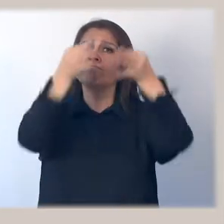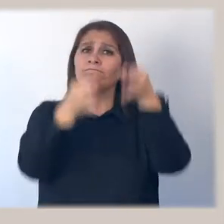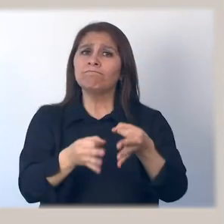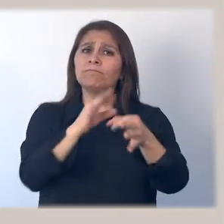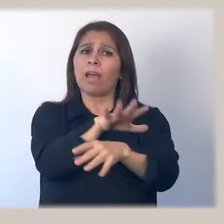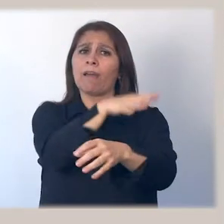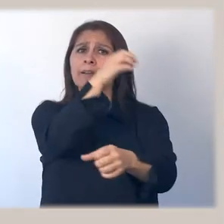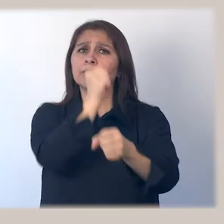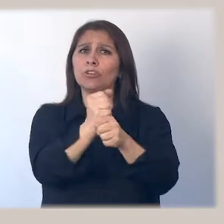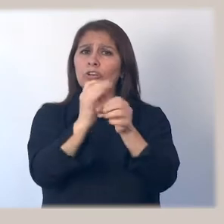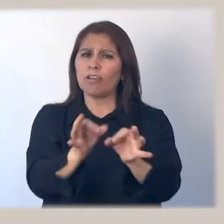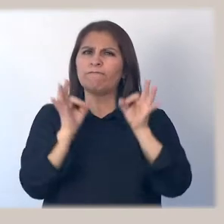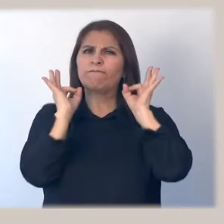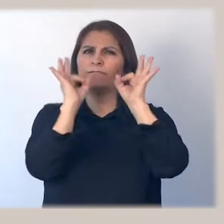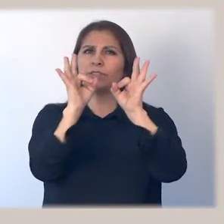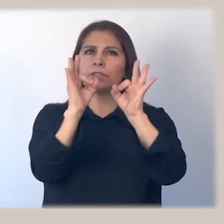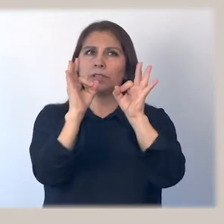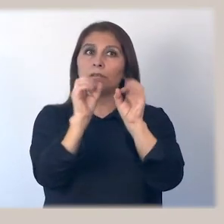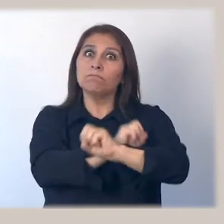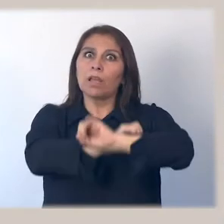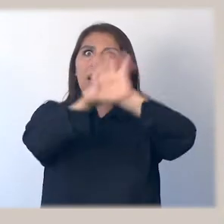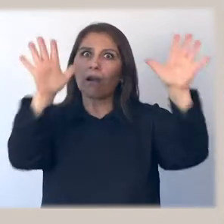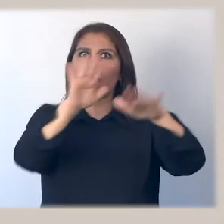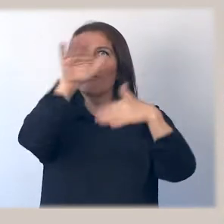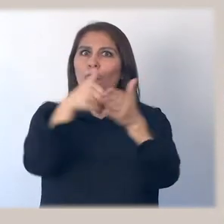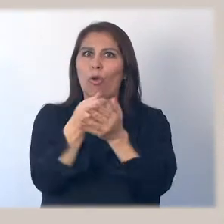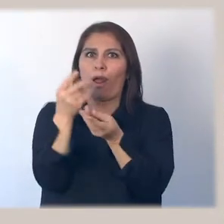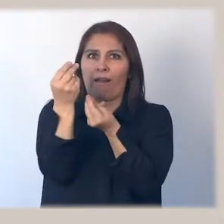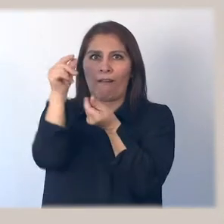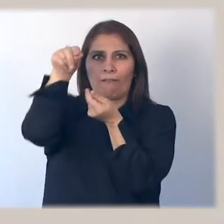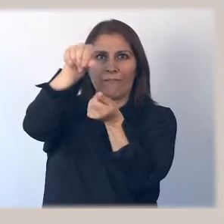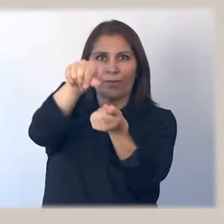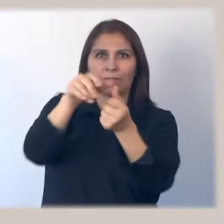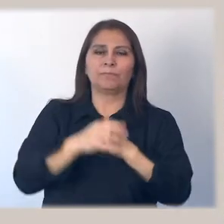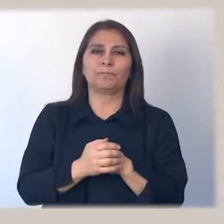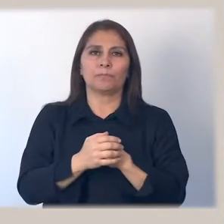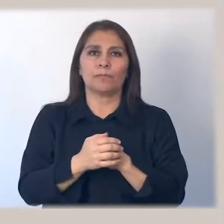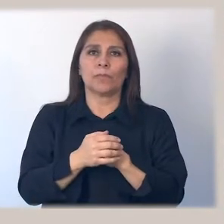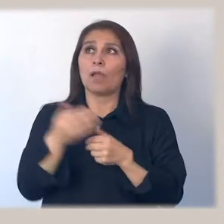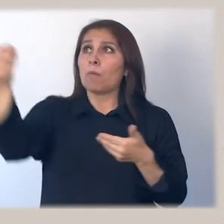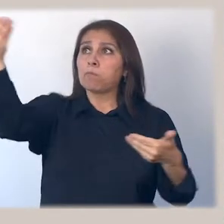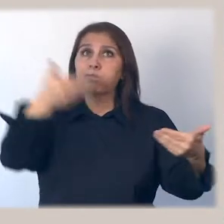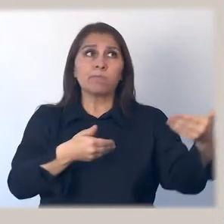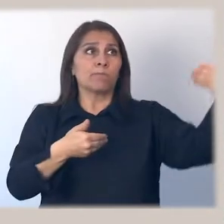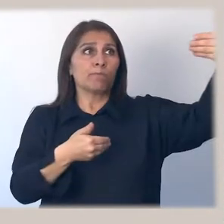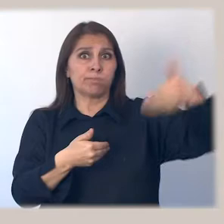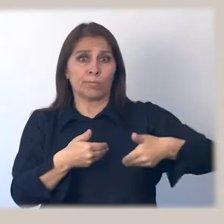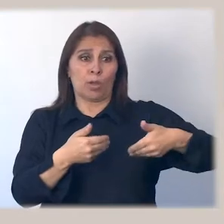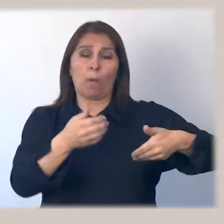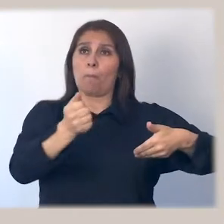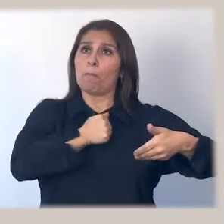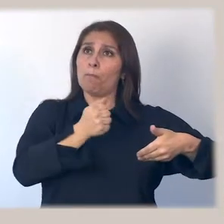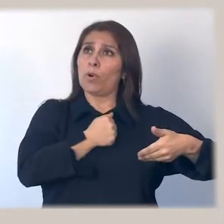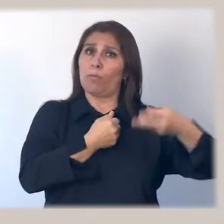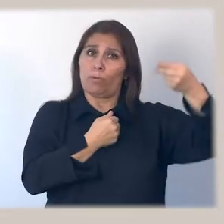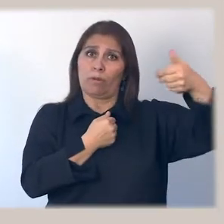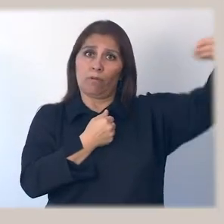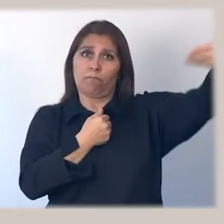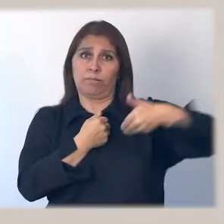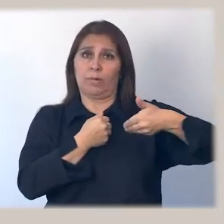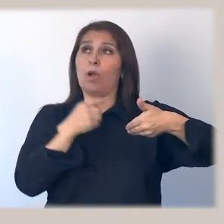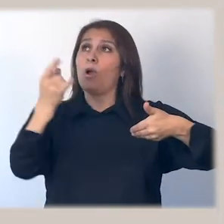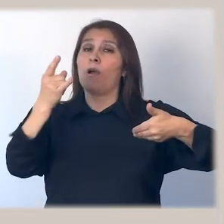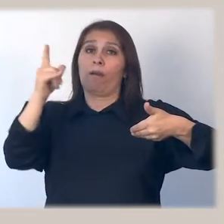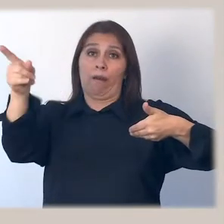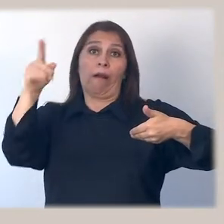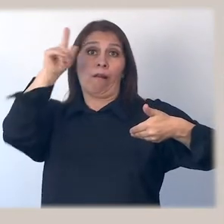que garantizan la gestión eficiente y transparente de las finanzas, procedente de los aportes estatales y los recursos